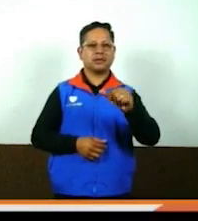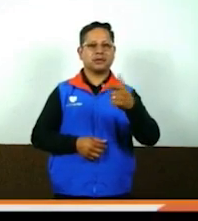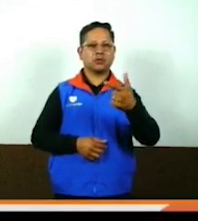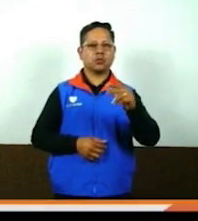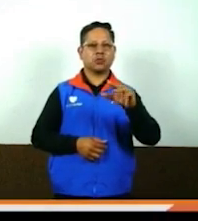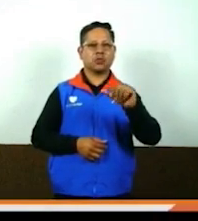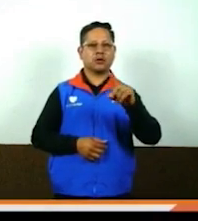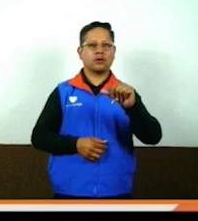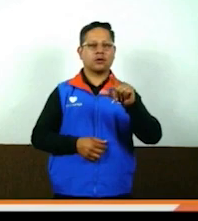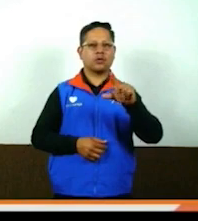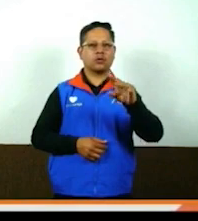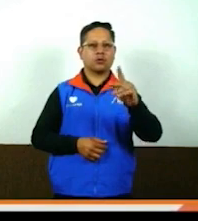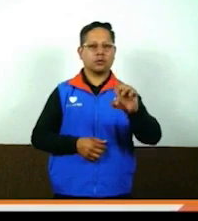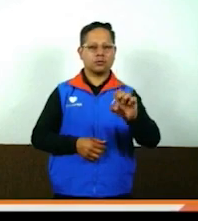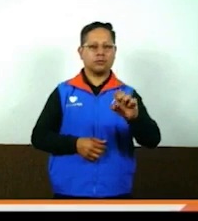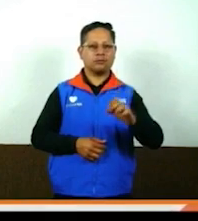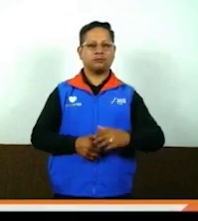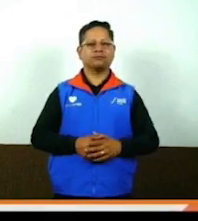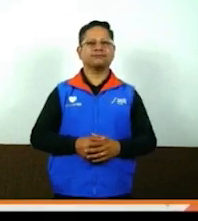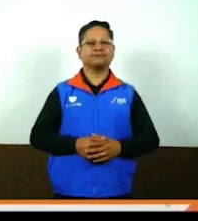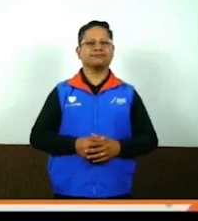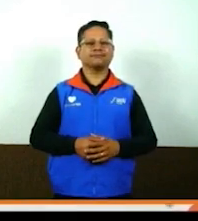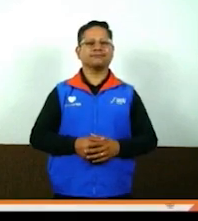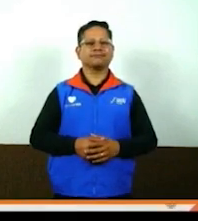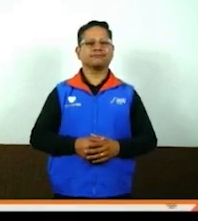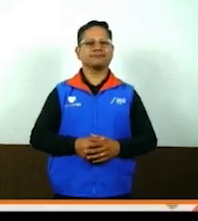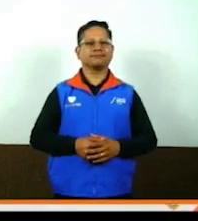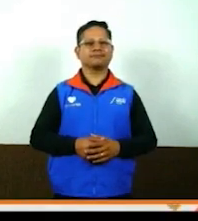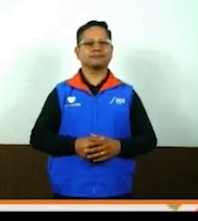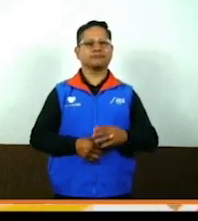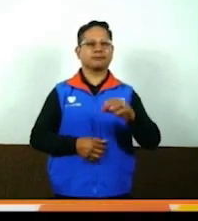María Guadalupe Cárdenas Gutiérrez.